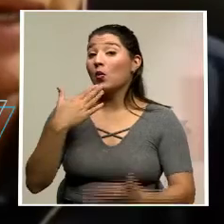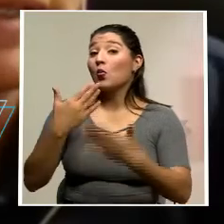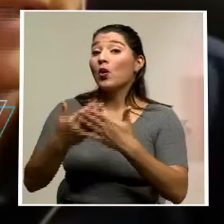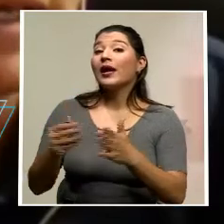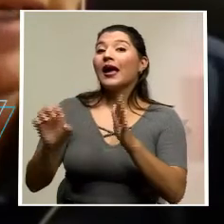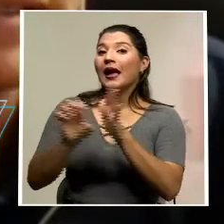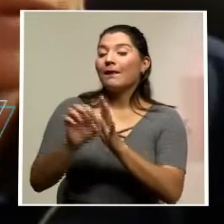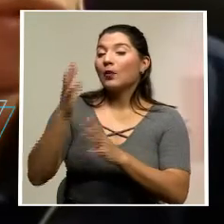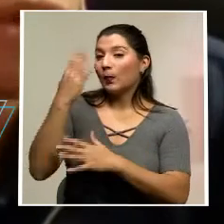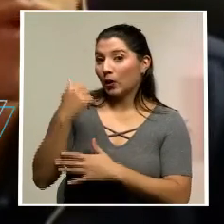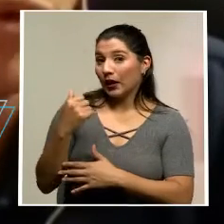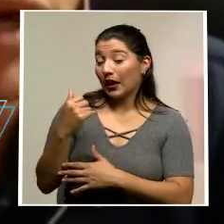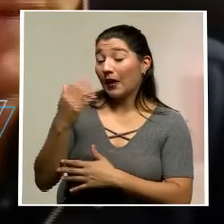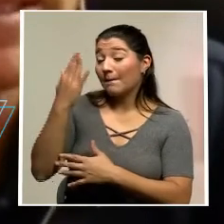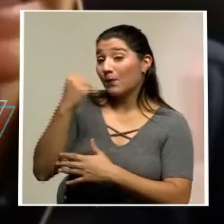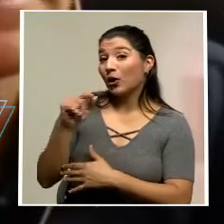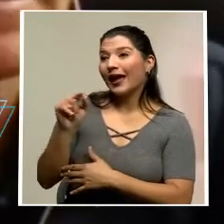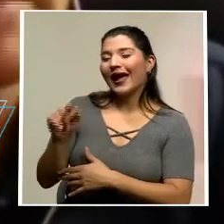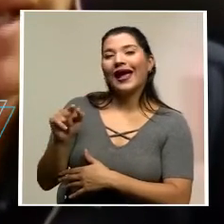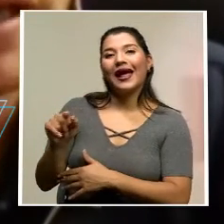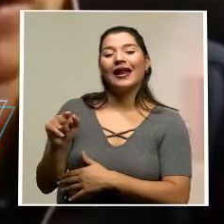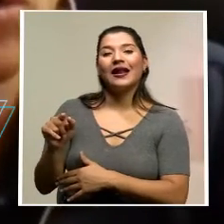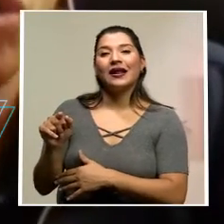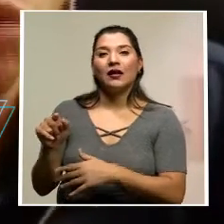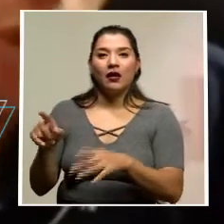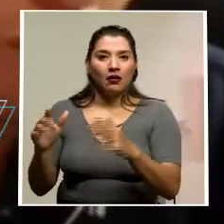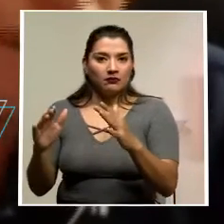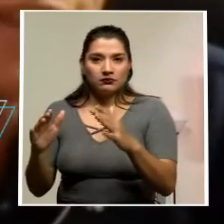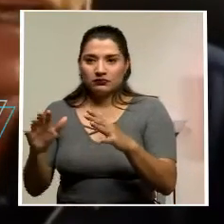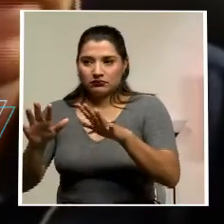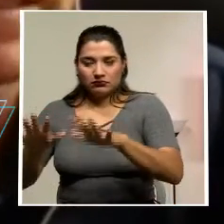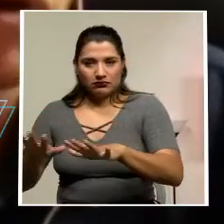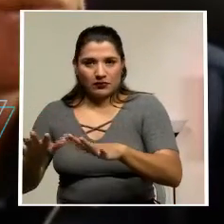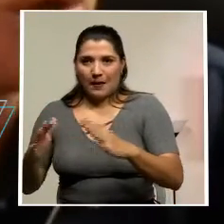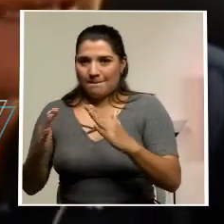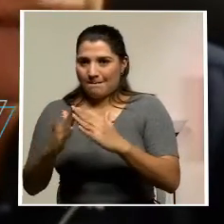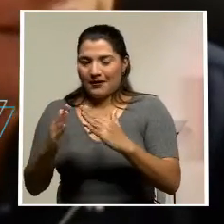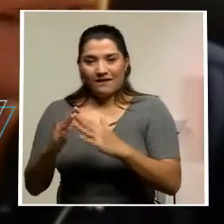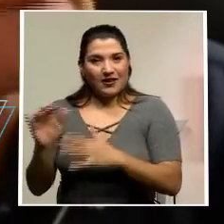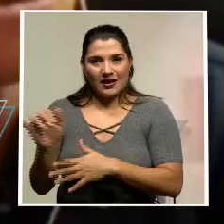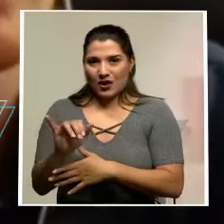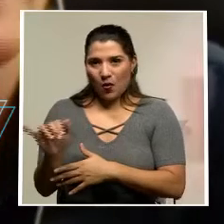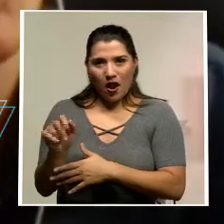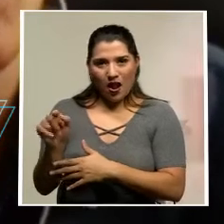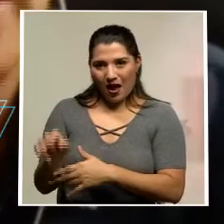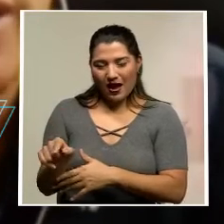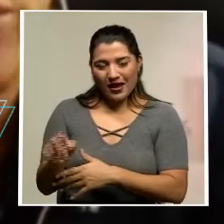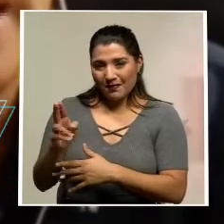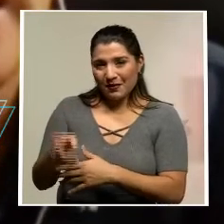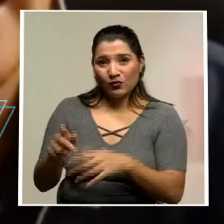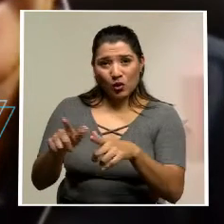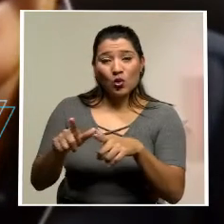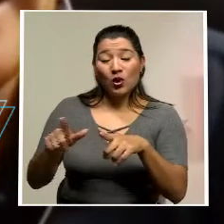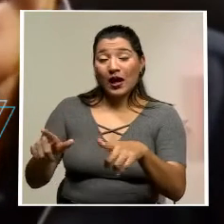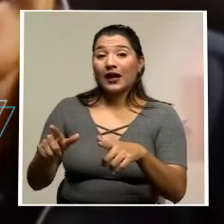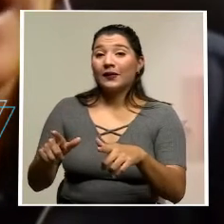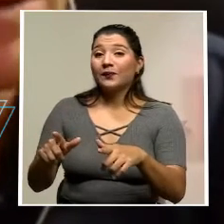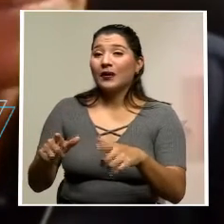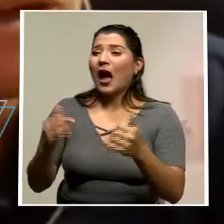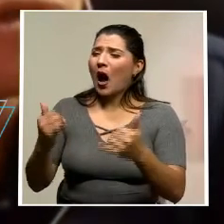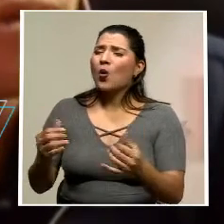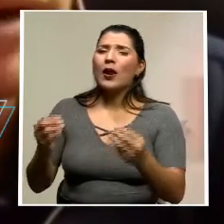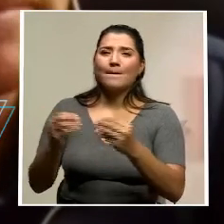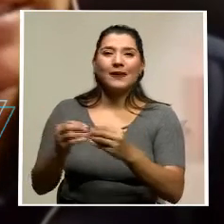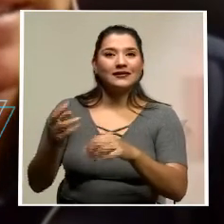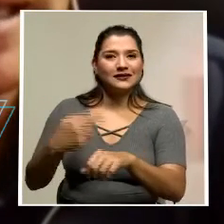porque es un habitante también común o relativamente común, que antes era mucho más común que ahora, y se da cuenta de